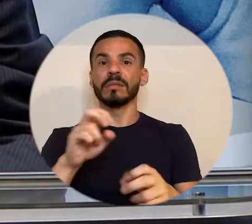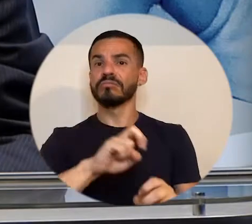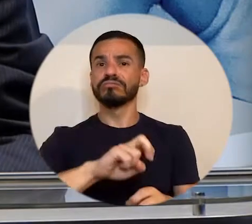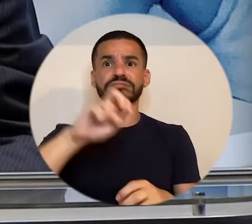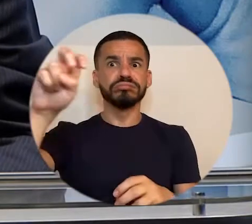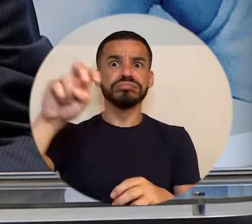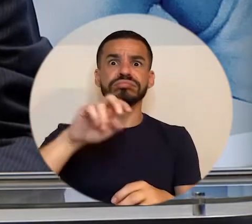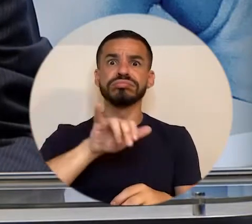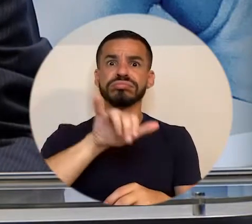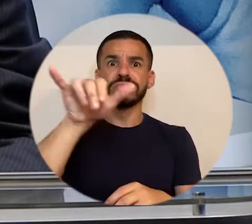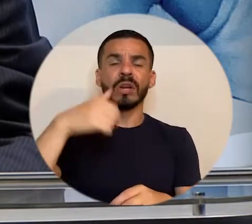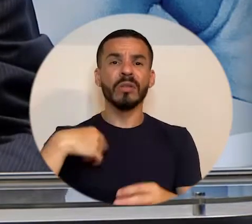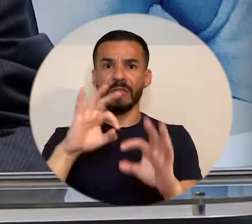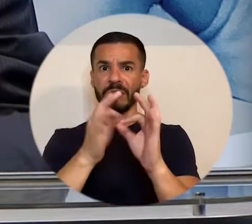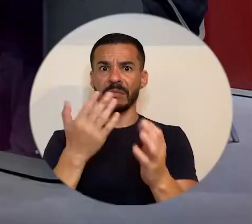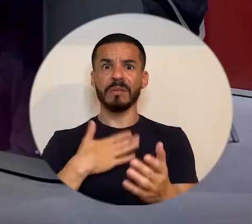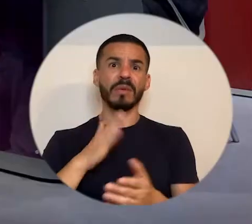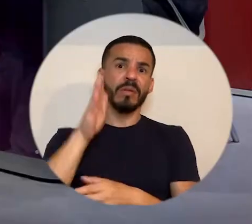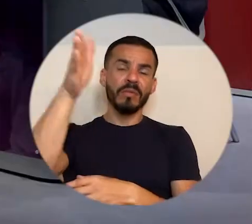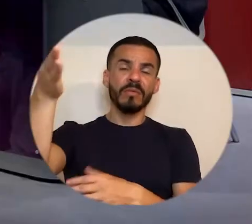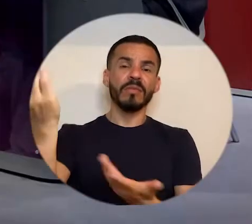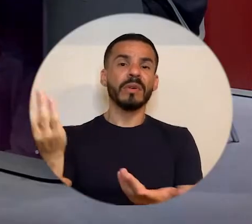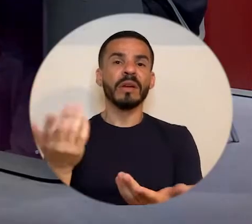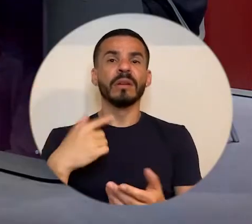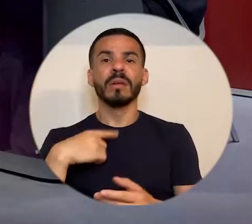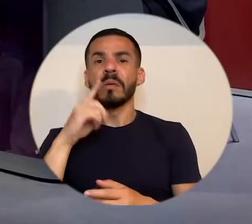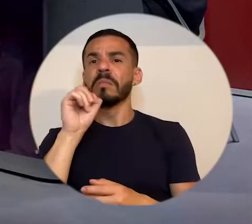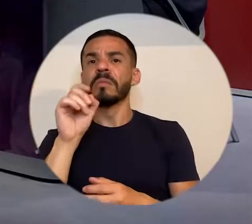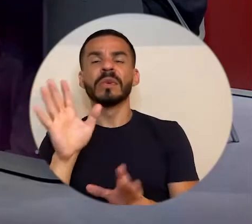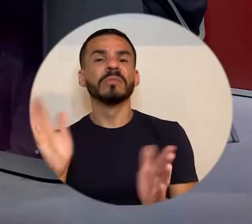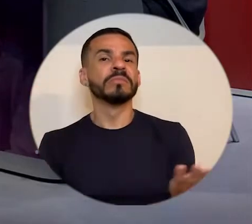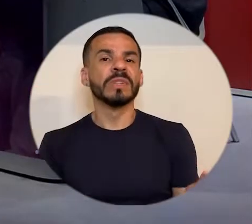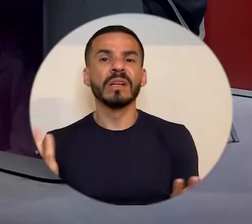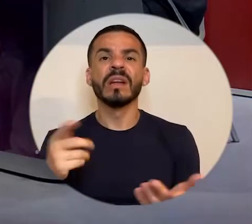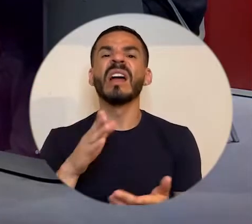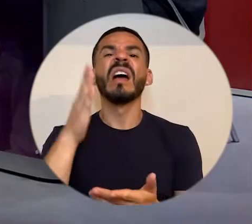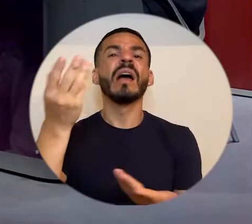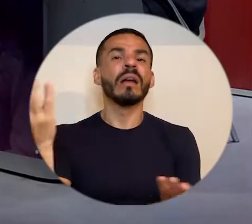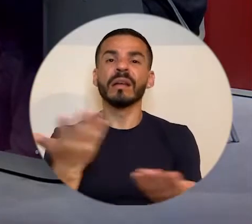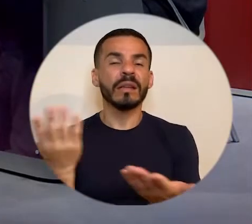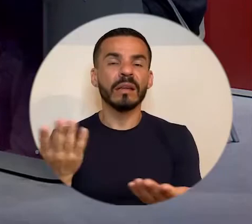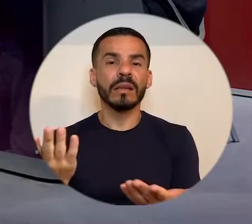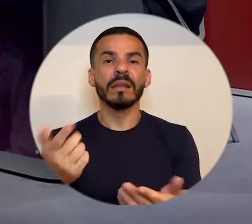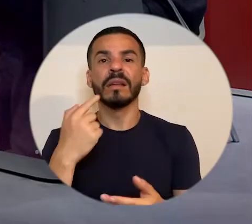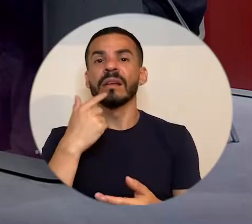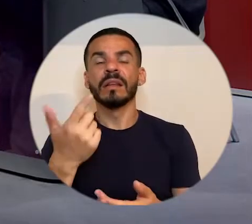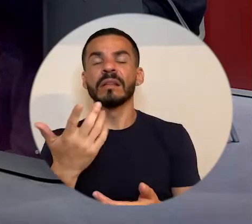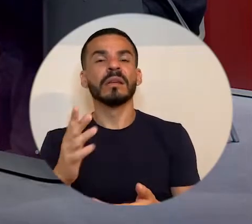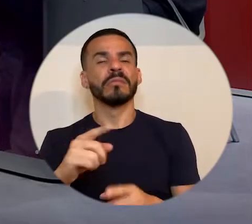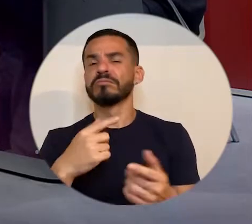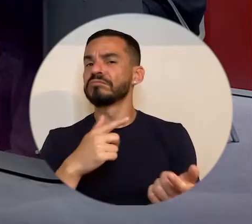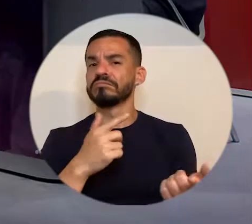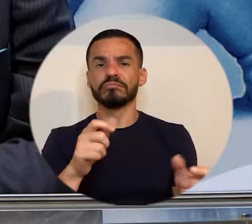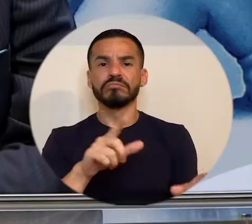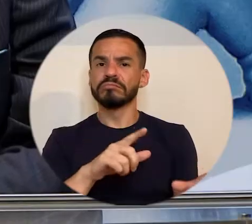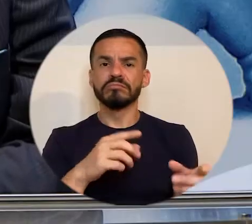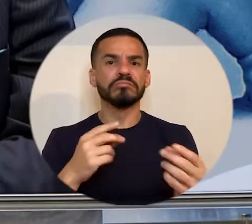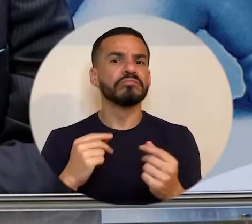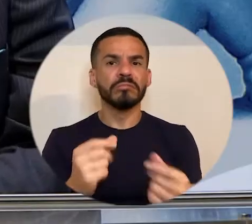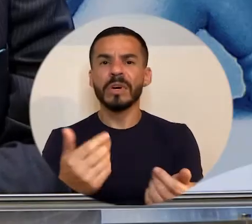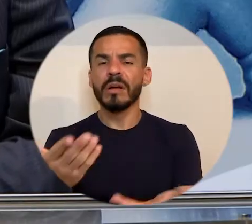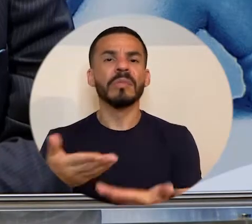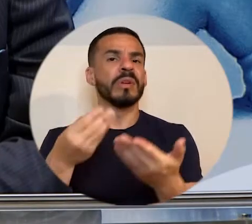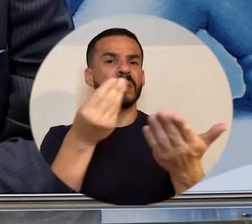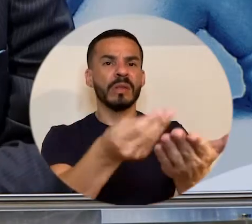Latina. Las excursiones, yo lo digo por familiares míos que fueron, les preguntaron que aquí iban y les dijeron,